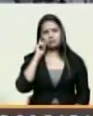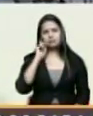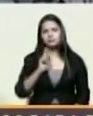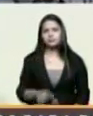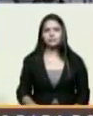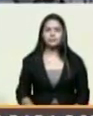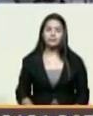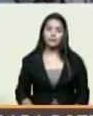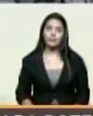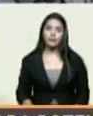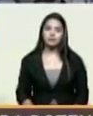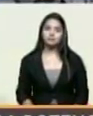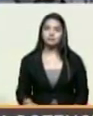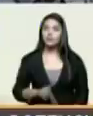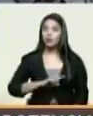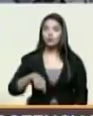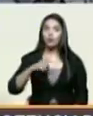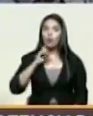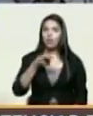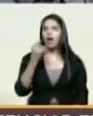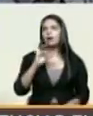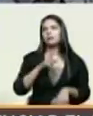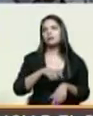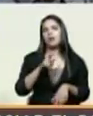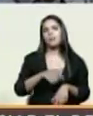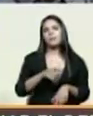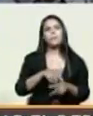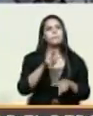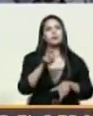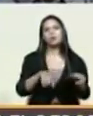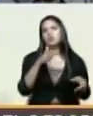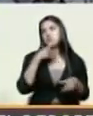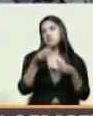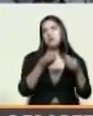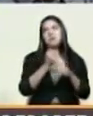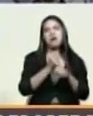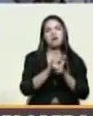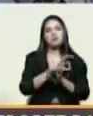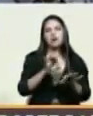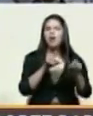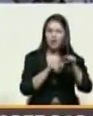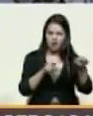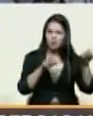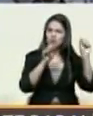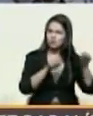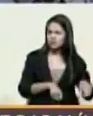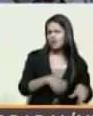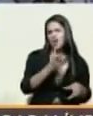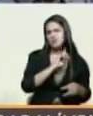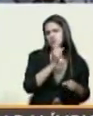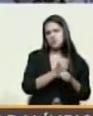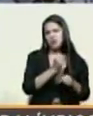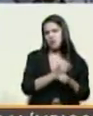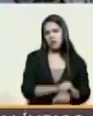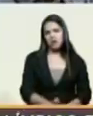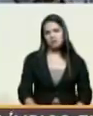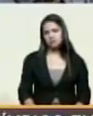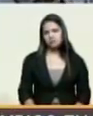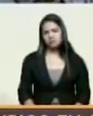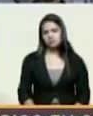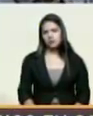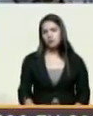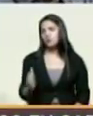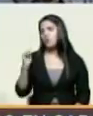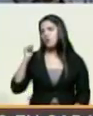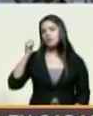uno para odiar a alguien debe tener tiempo, debe ser un ocioso. Ellos sí, porque ellos son ociosos, ellos no trabajan. Han vivido toda